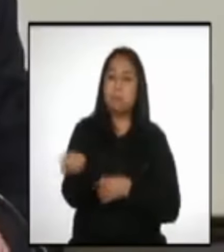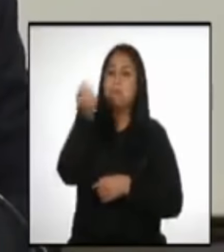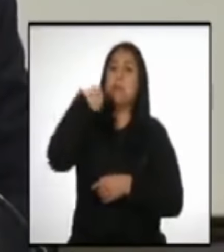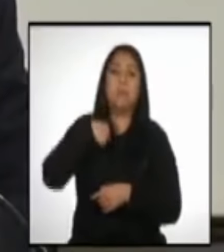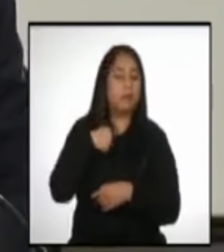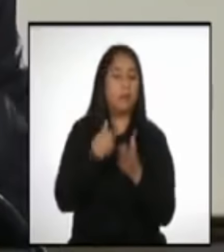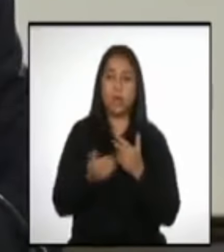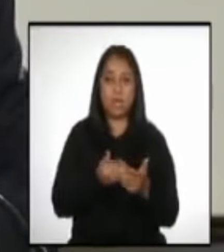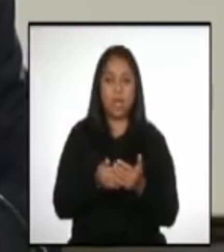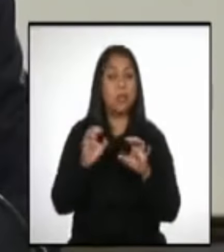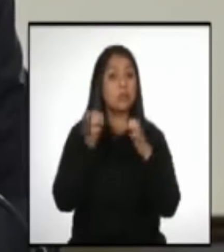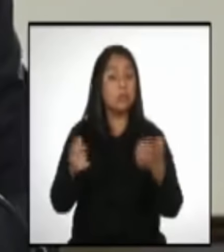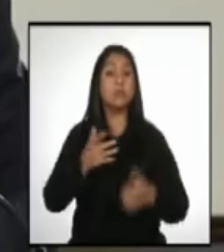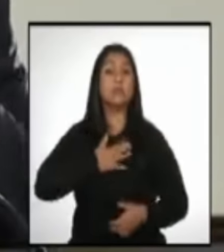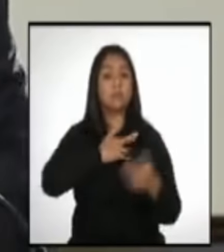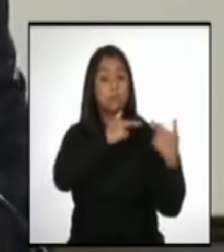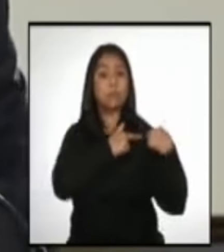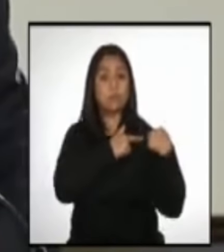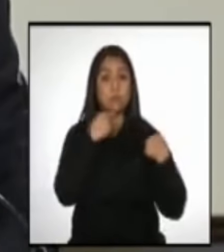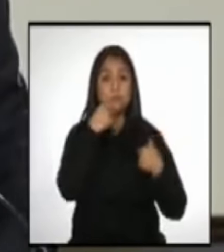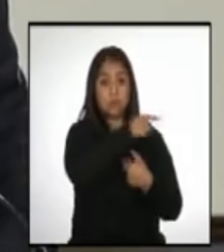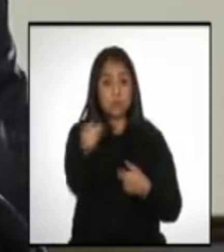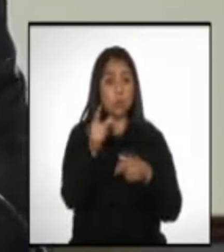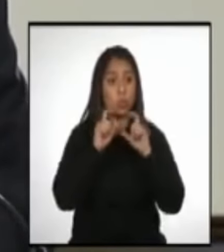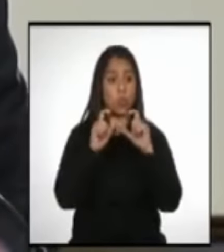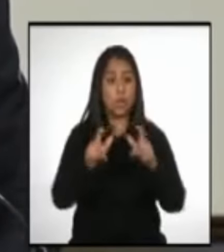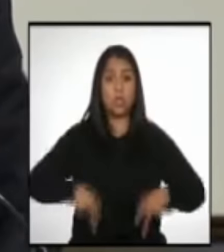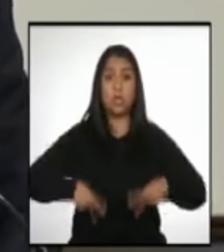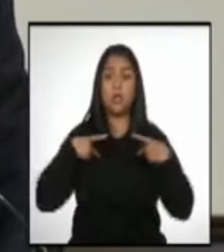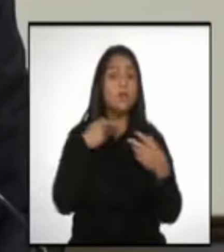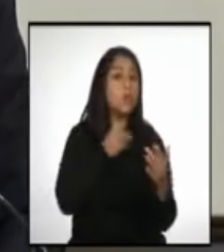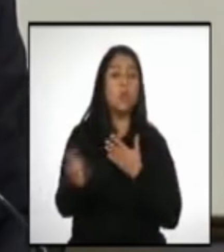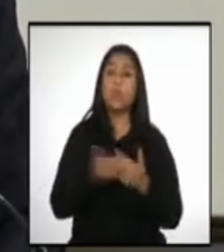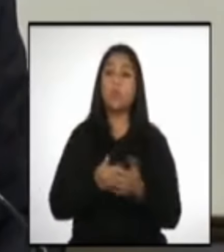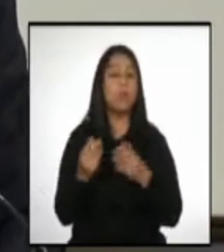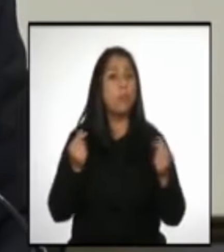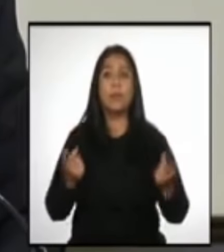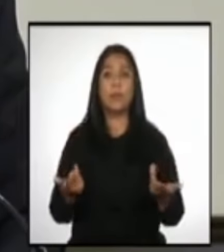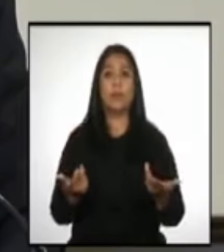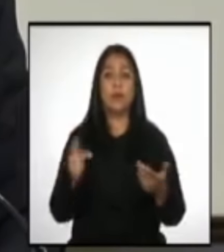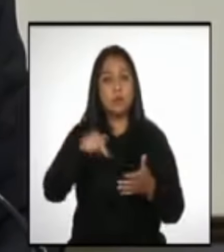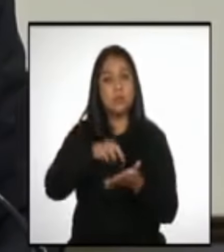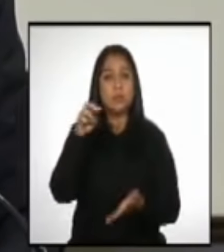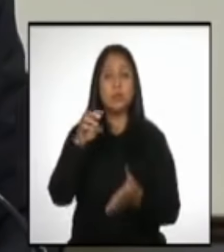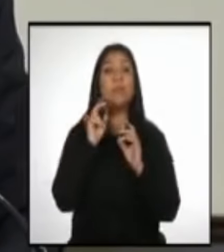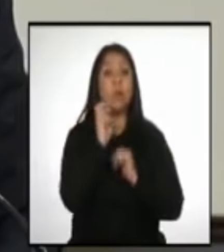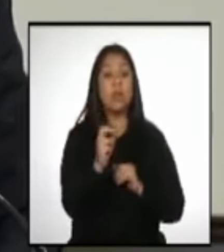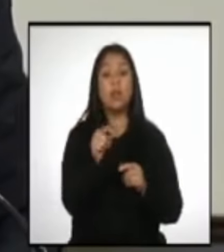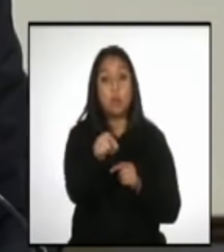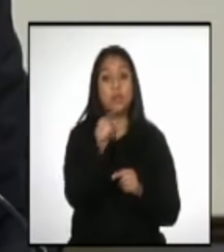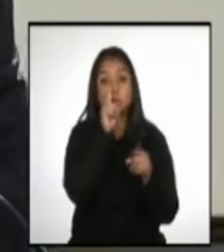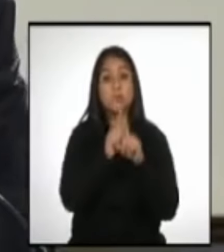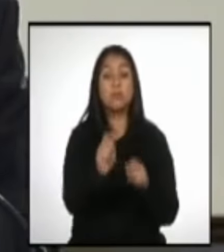por lo tanto, mi deber es preservar la vida a cualquier costo en este país. Por eso, estimados amigos y